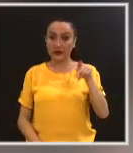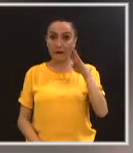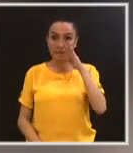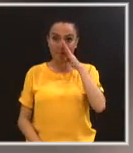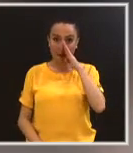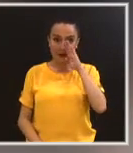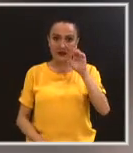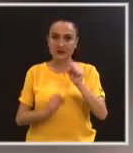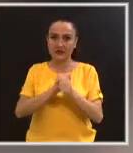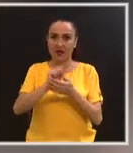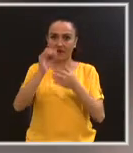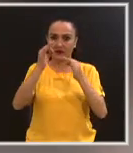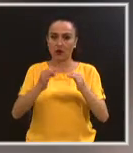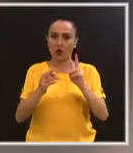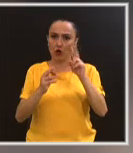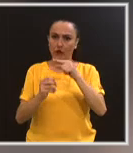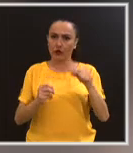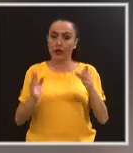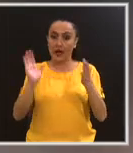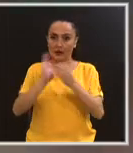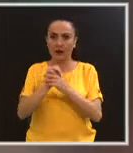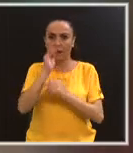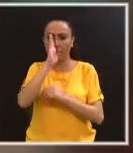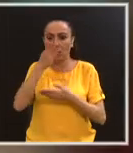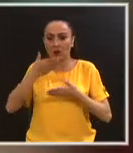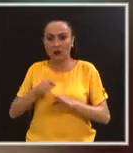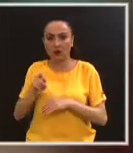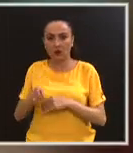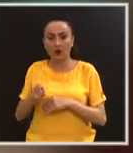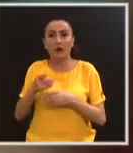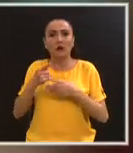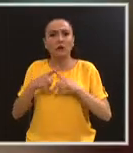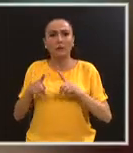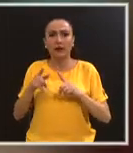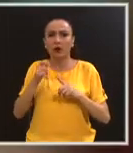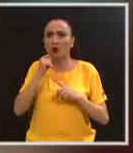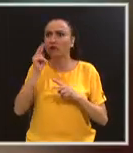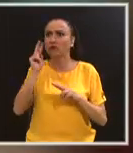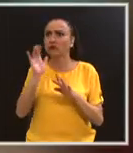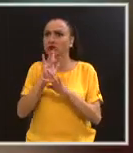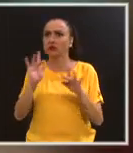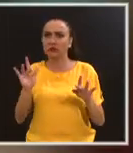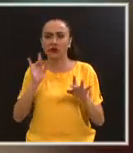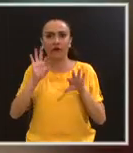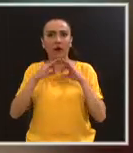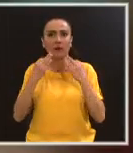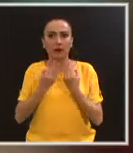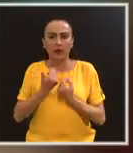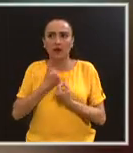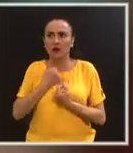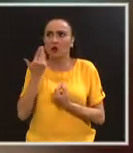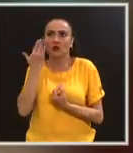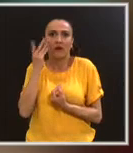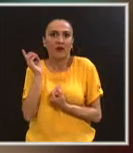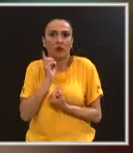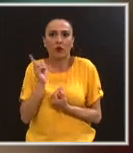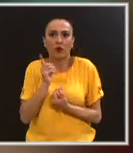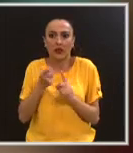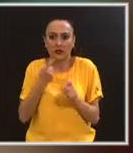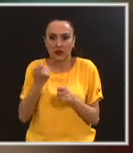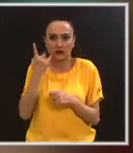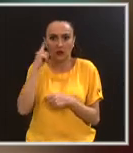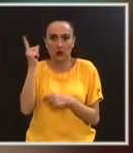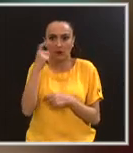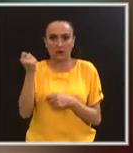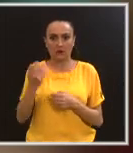oriunda de San Francisco de los ríos está casada y es madre de un hijo pese a esto no se ha vuelto a ver y sus familiares tienen rastro de ella Desde hace